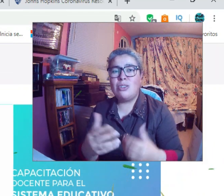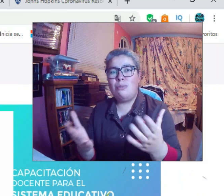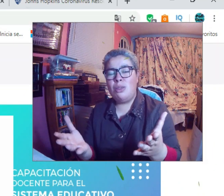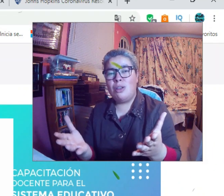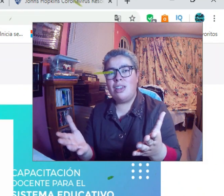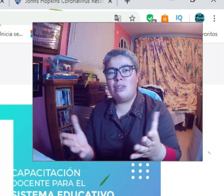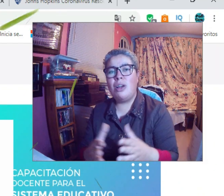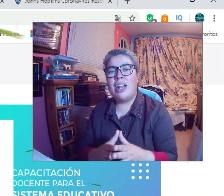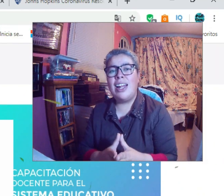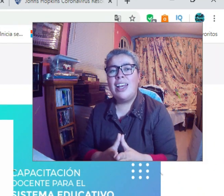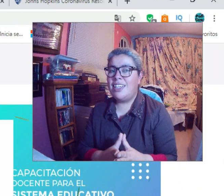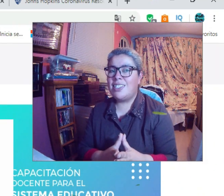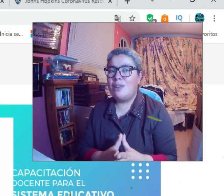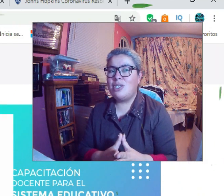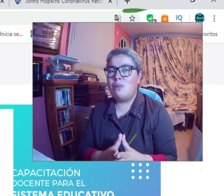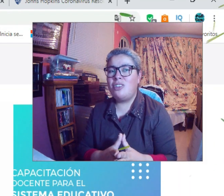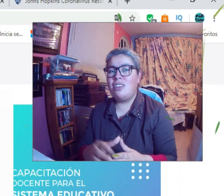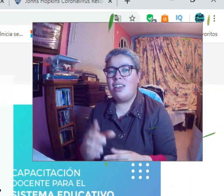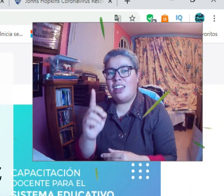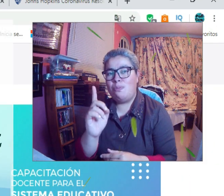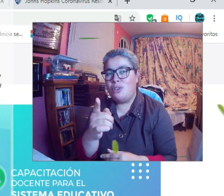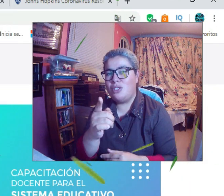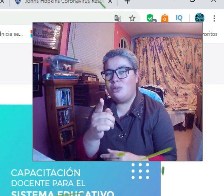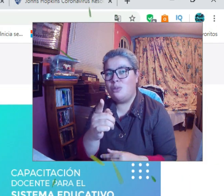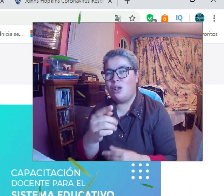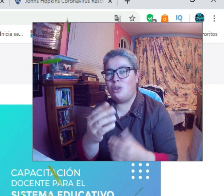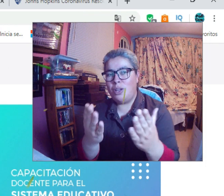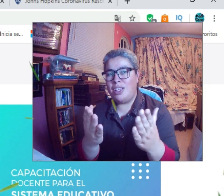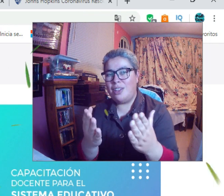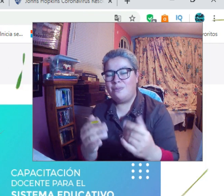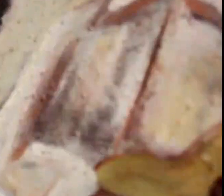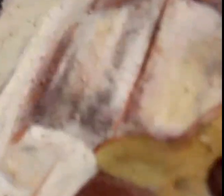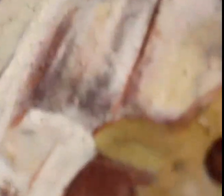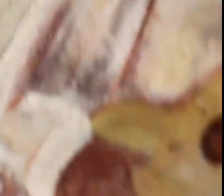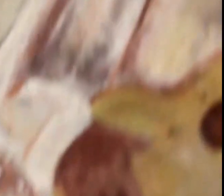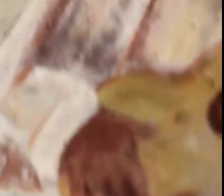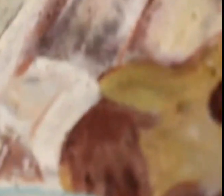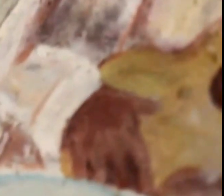maestro, te invito aquí a tu canal y estamos al pendiente en el próximo video. Cuídate.